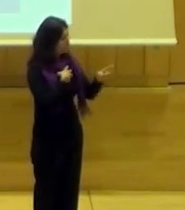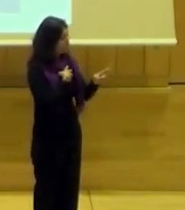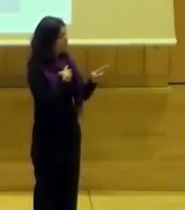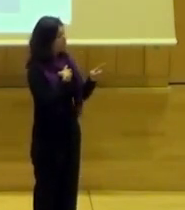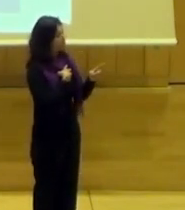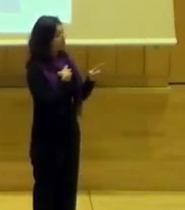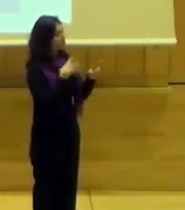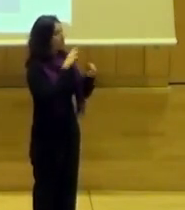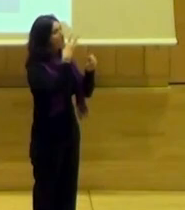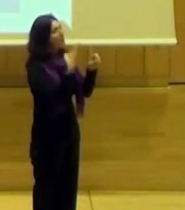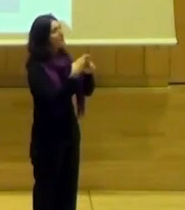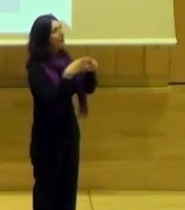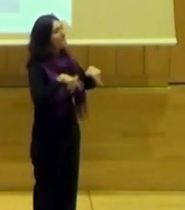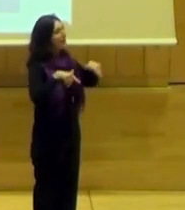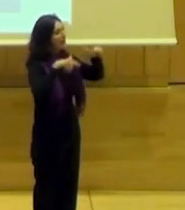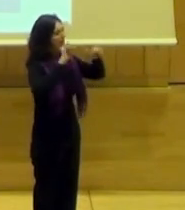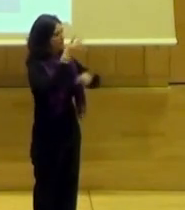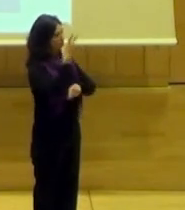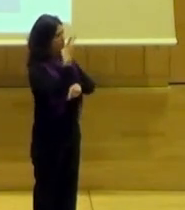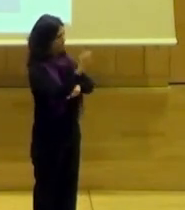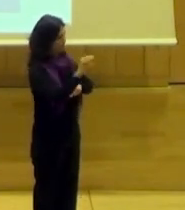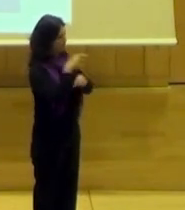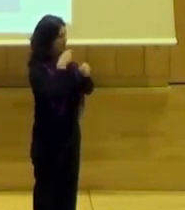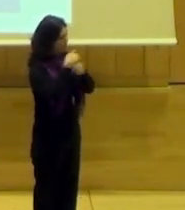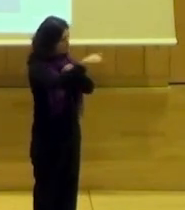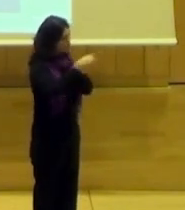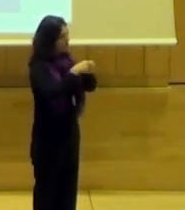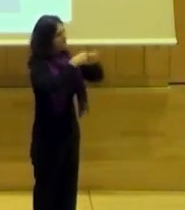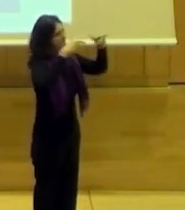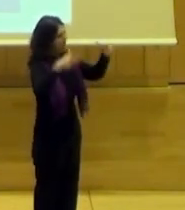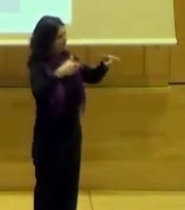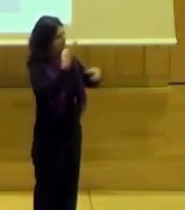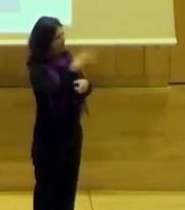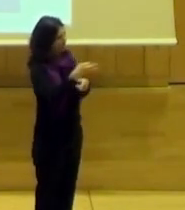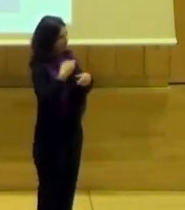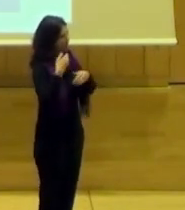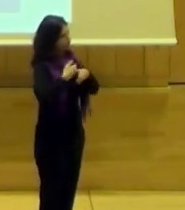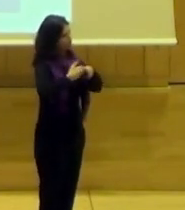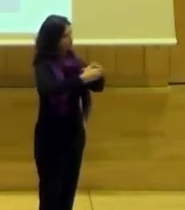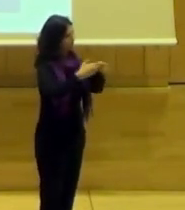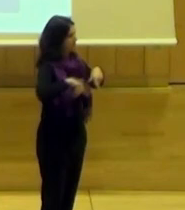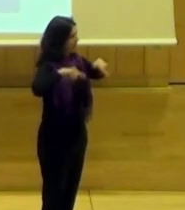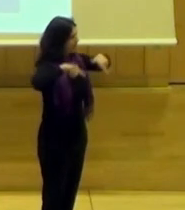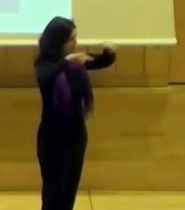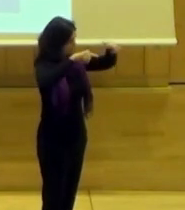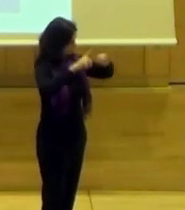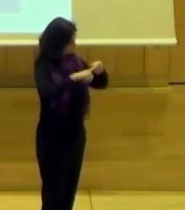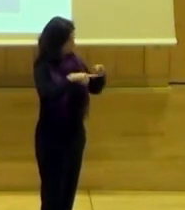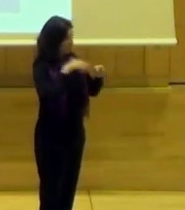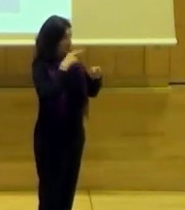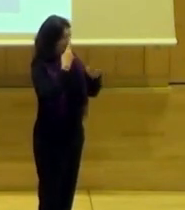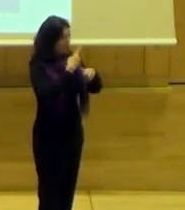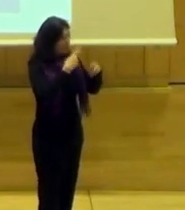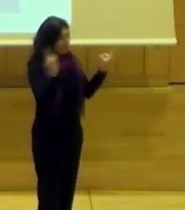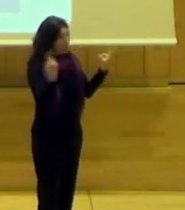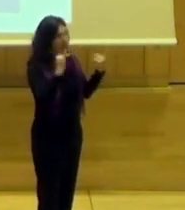ese portal de mapas, tiene 40 y vamos a implementarle otros 40 más. Ahora mismo aquí de forma